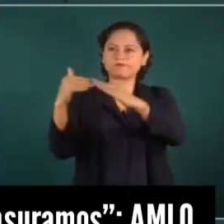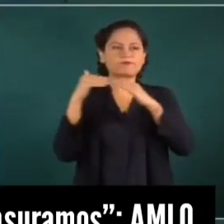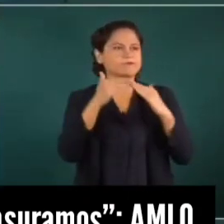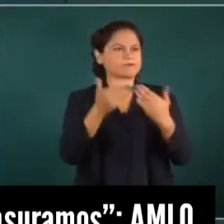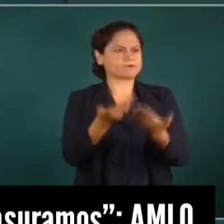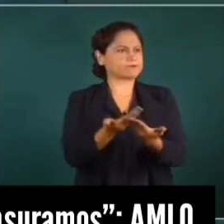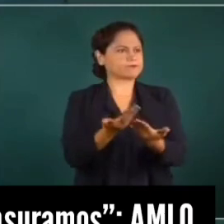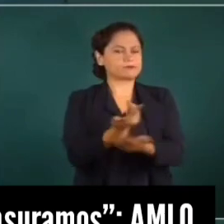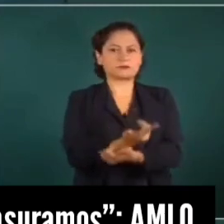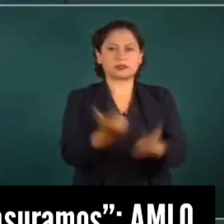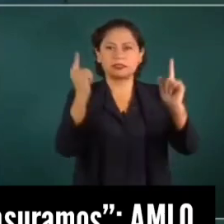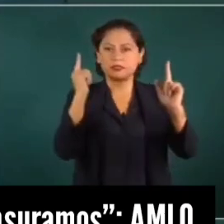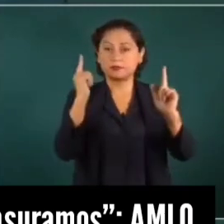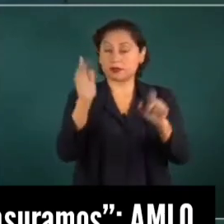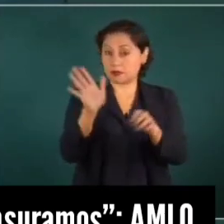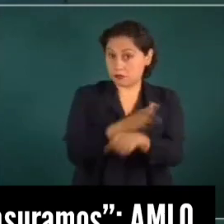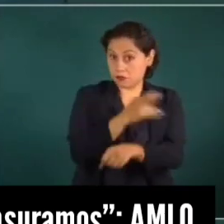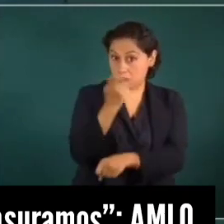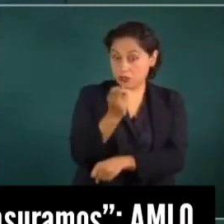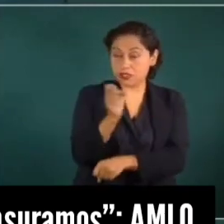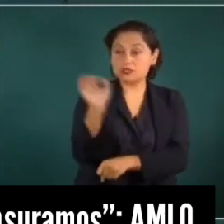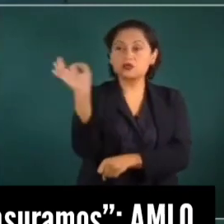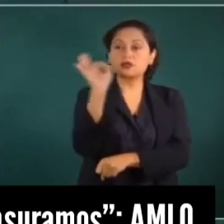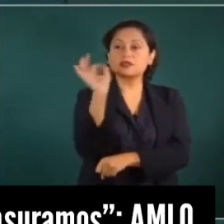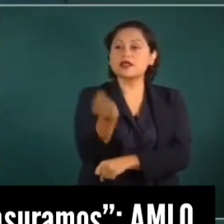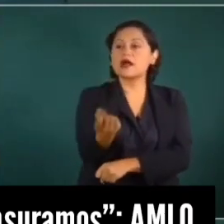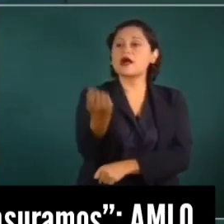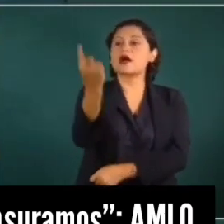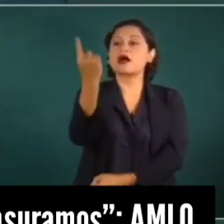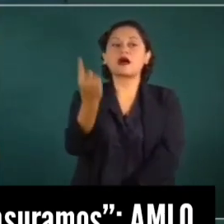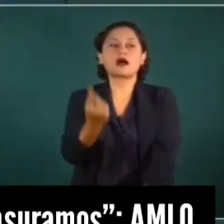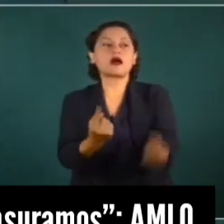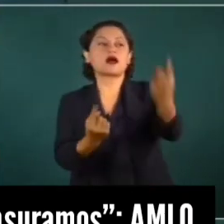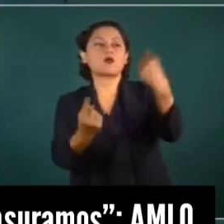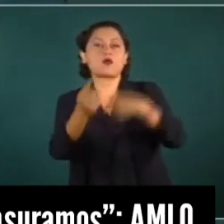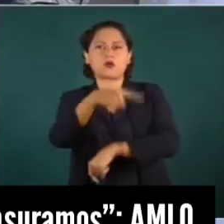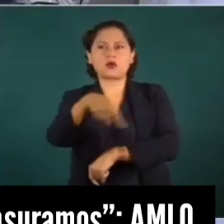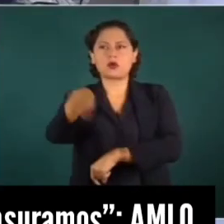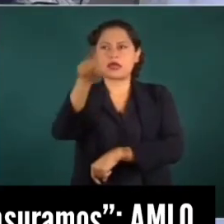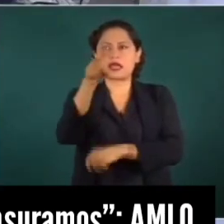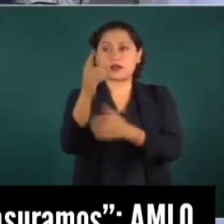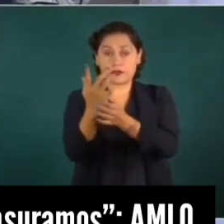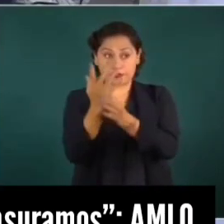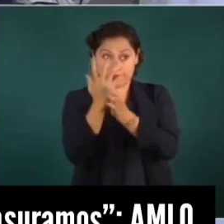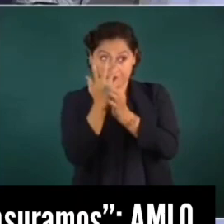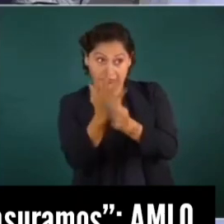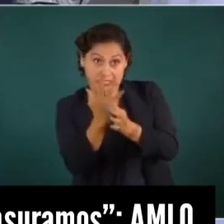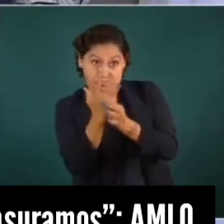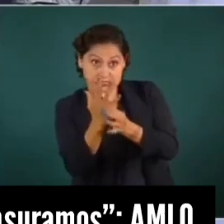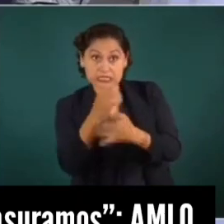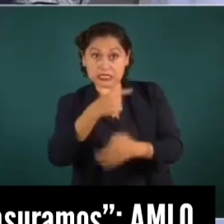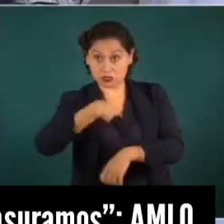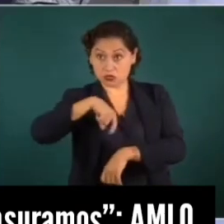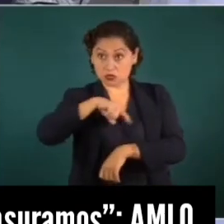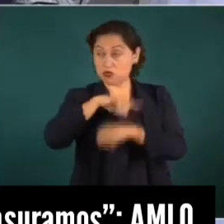pensando o expresando de que nosotros censuramos, están mintiendo.